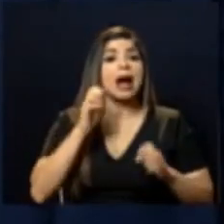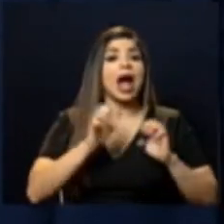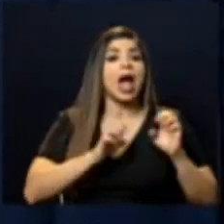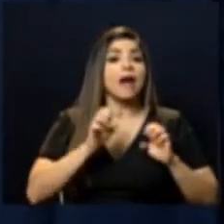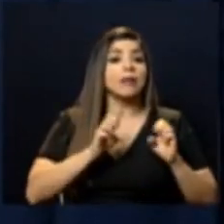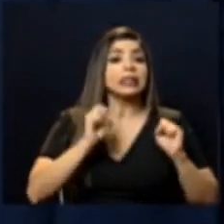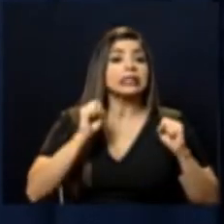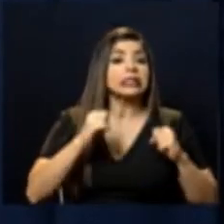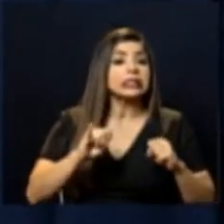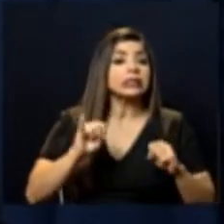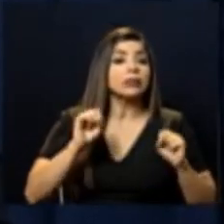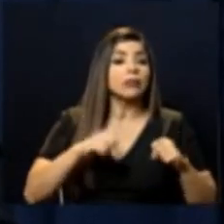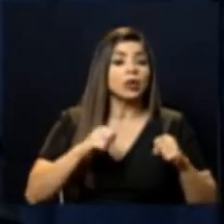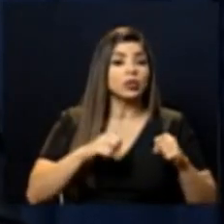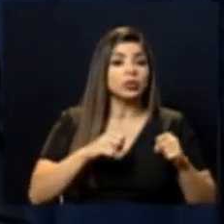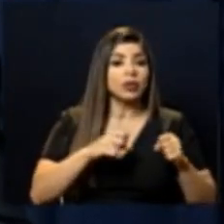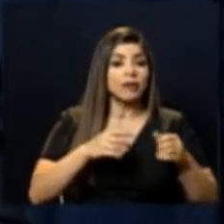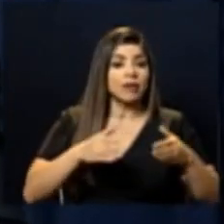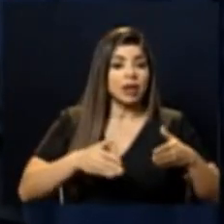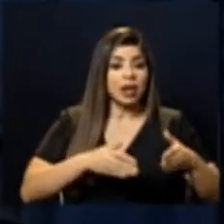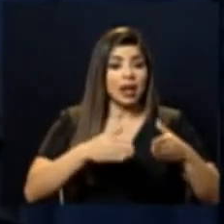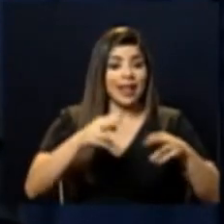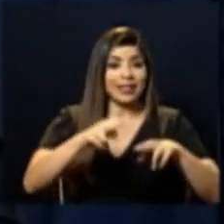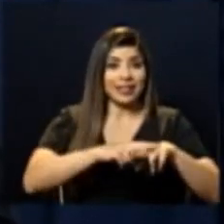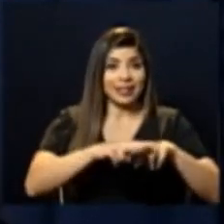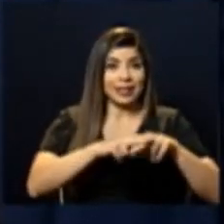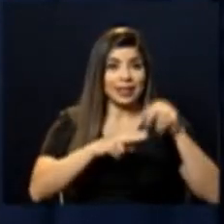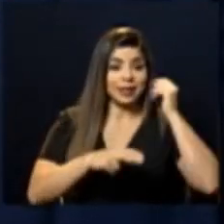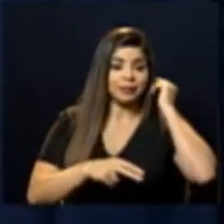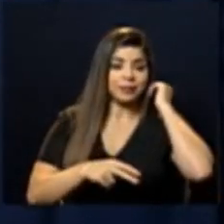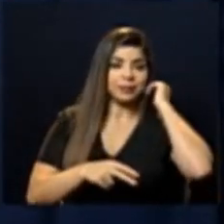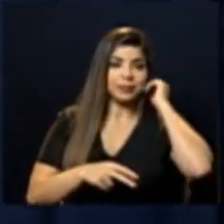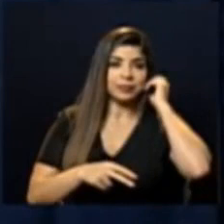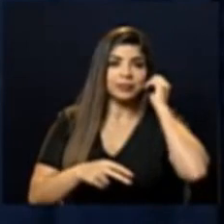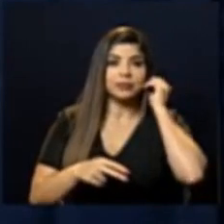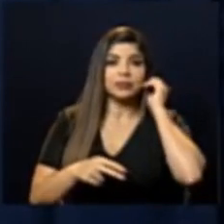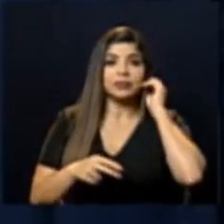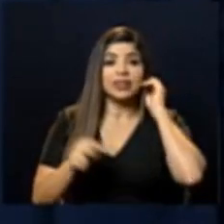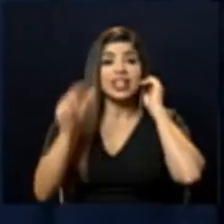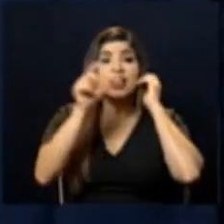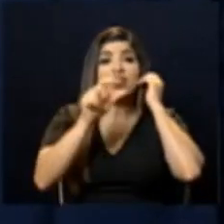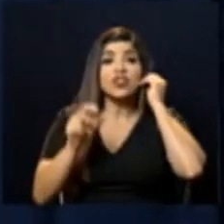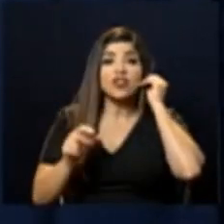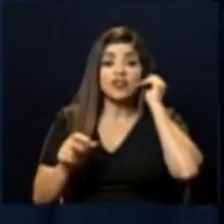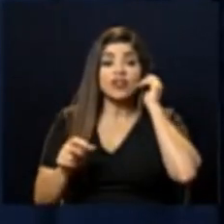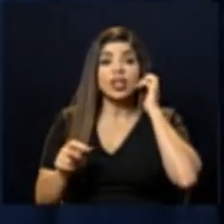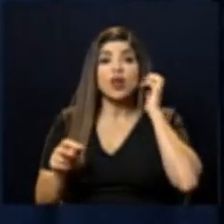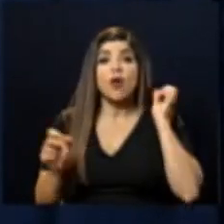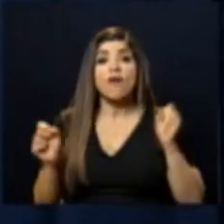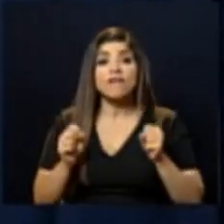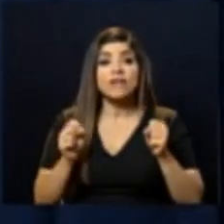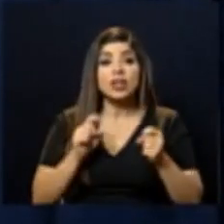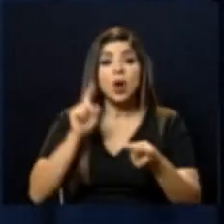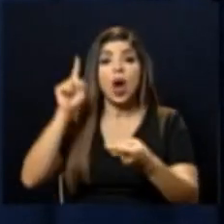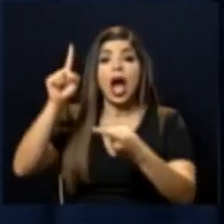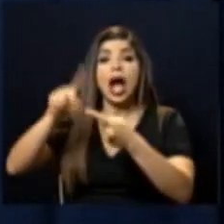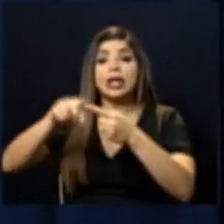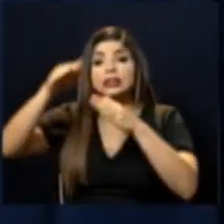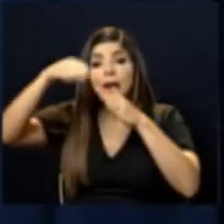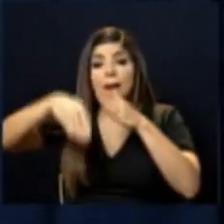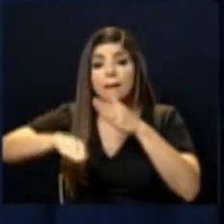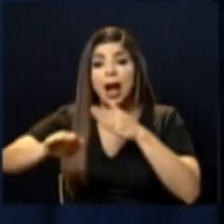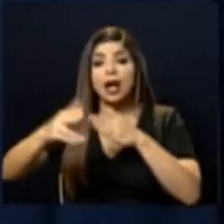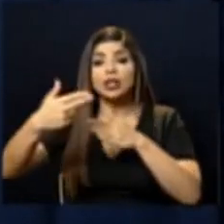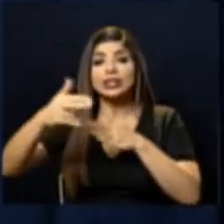la ampliación del tramo ferroviario desde Río Frío hasta Bajos de Chilamate